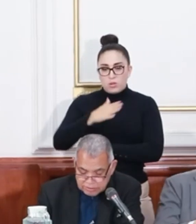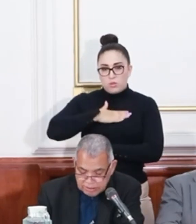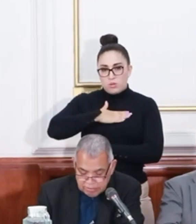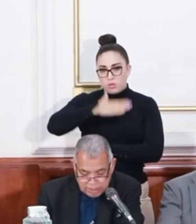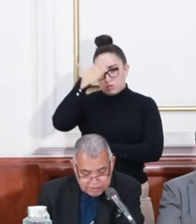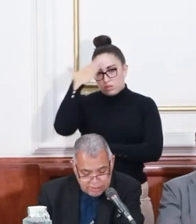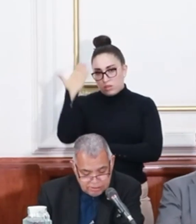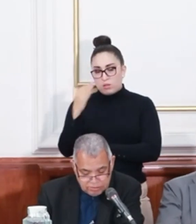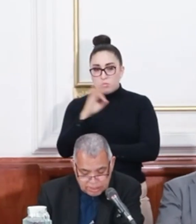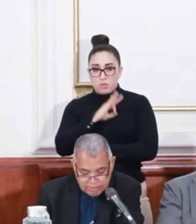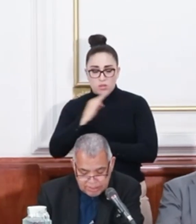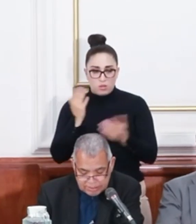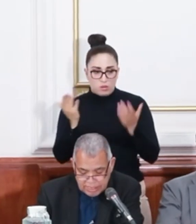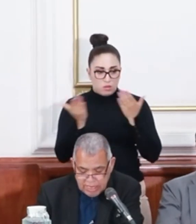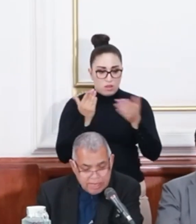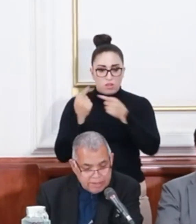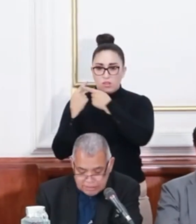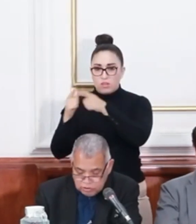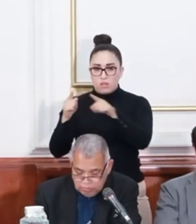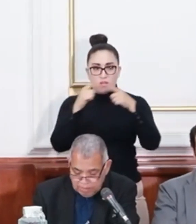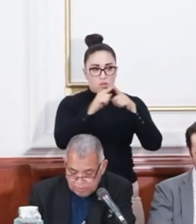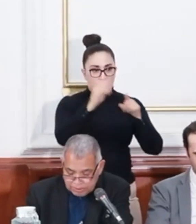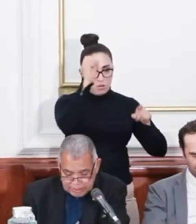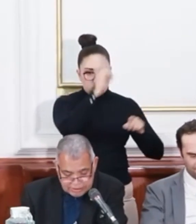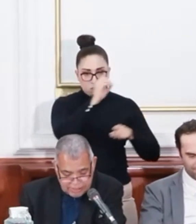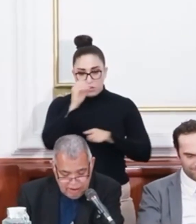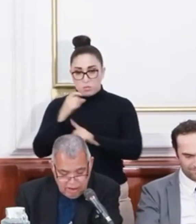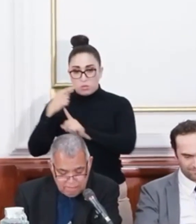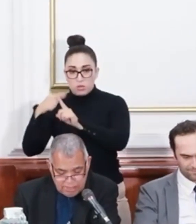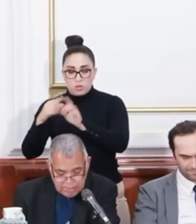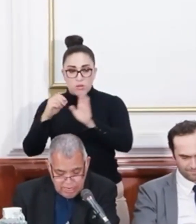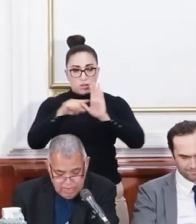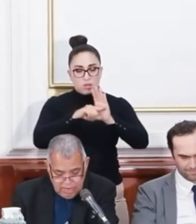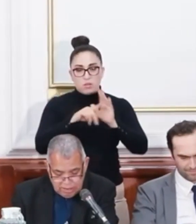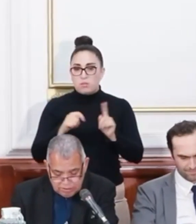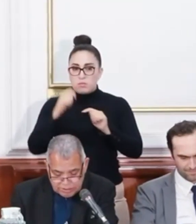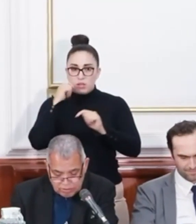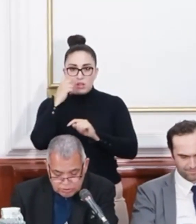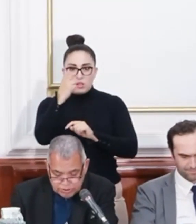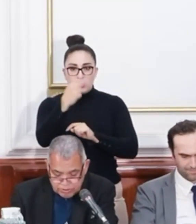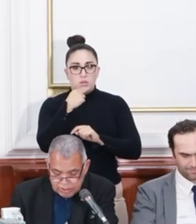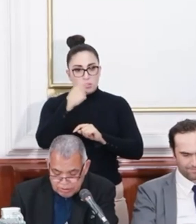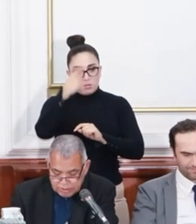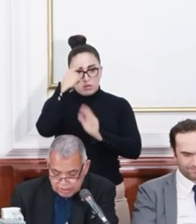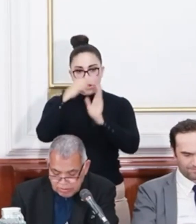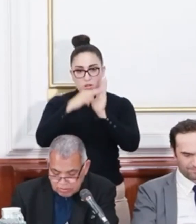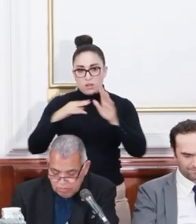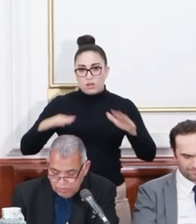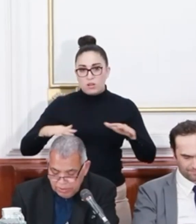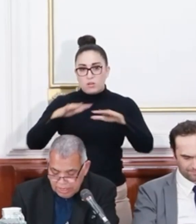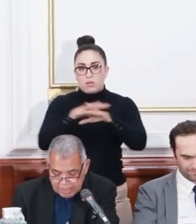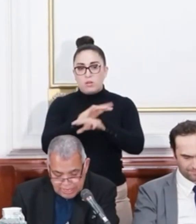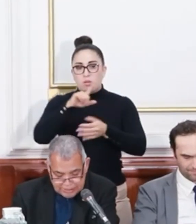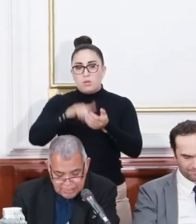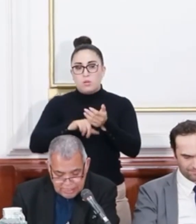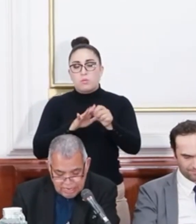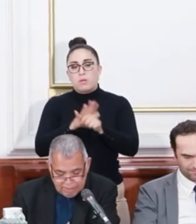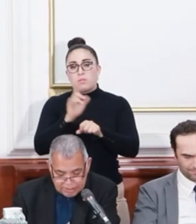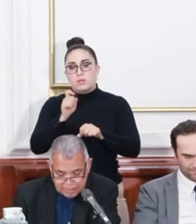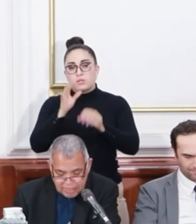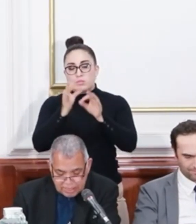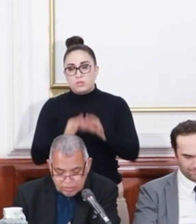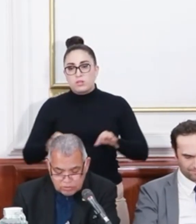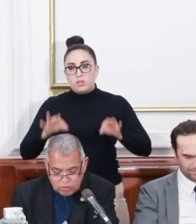ideas continuará siendo una herramienta de suma importancia para la consecución del objeto común, que es